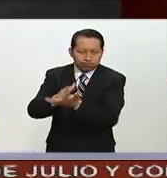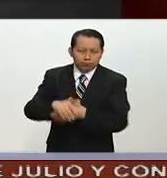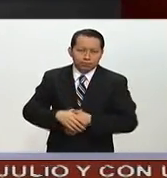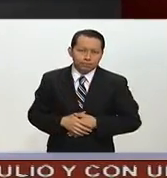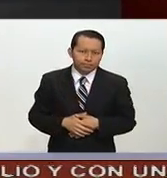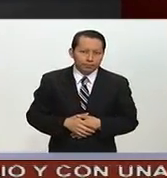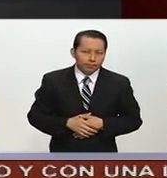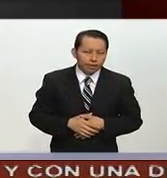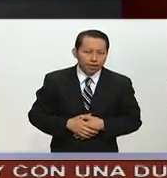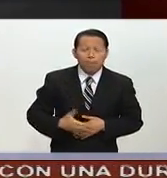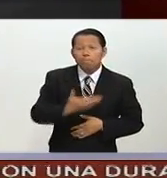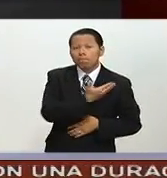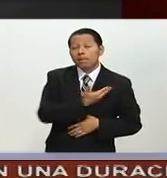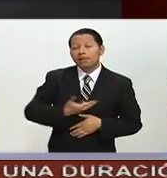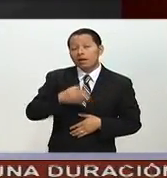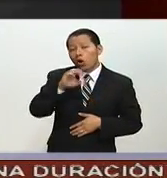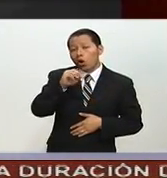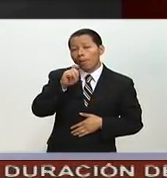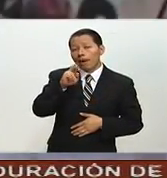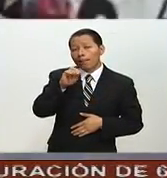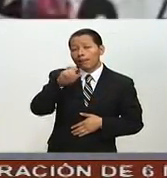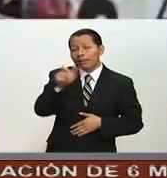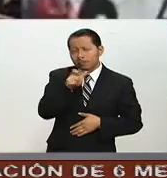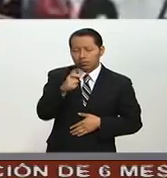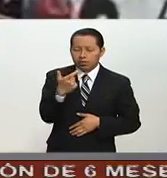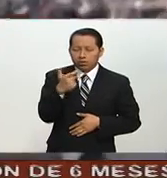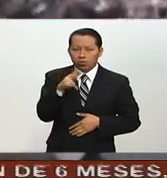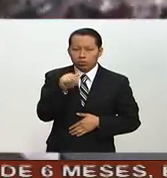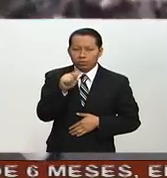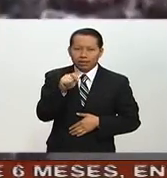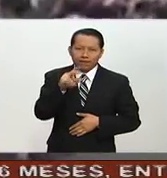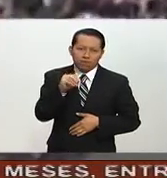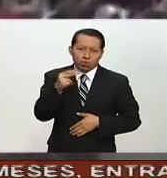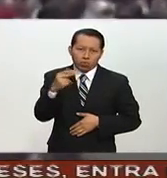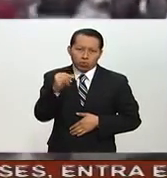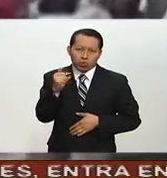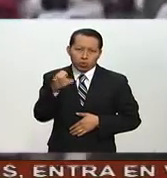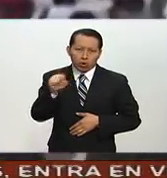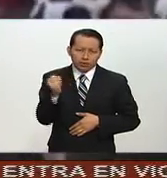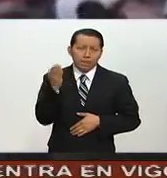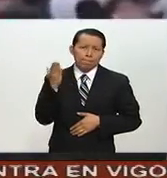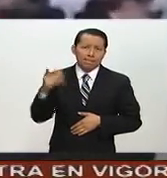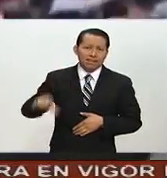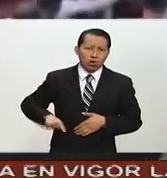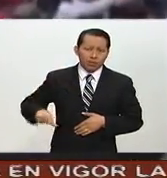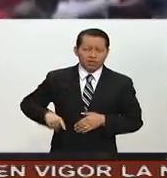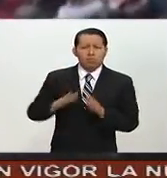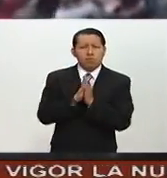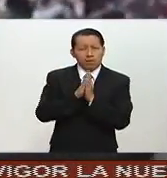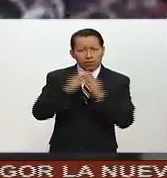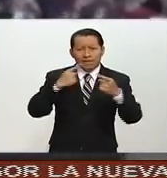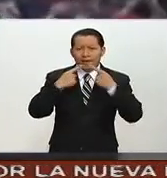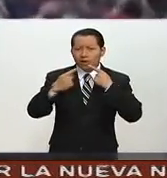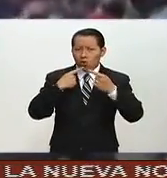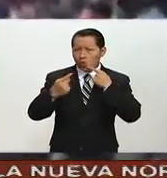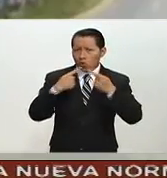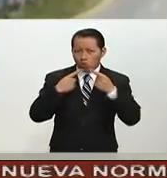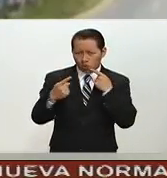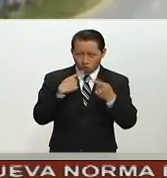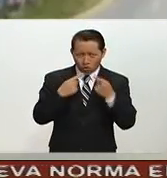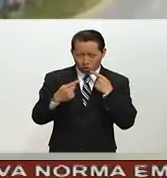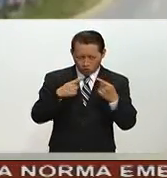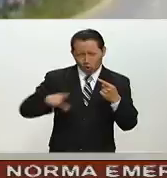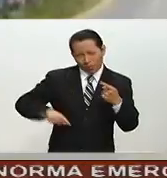El presidente de la Coparmex, Gustavo de Hoyos, pidió ante esto que se está viviendo al gobierno que el diálogo que mantiene con la CENTE